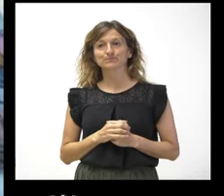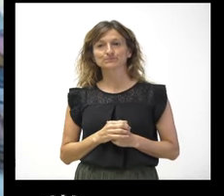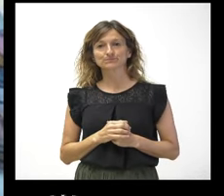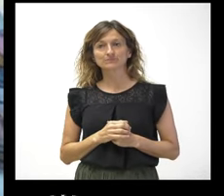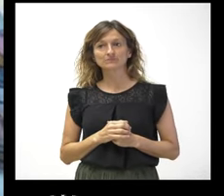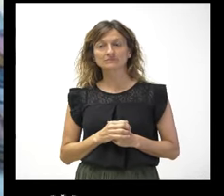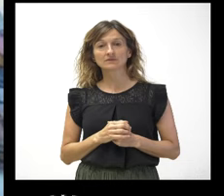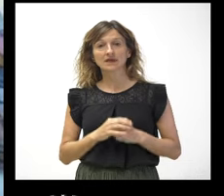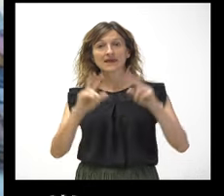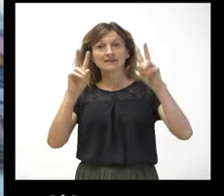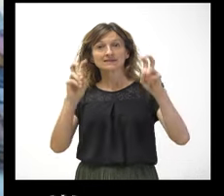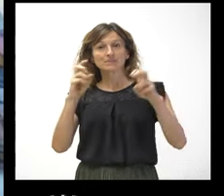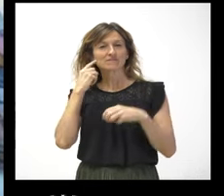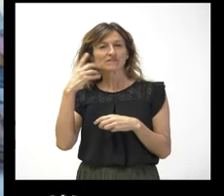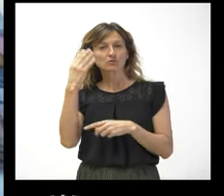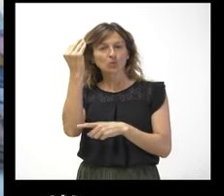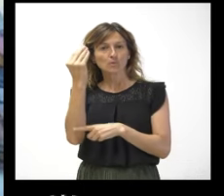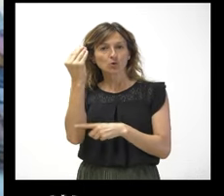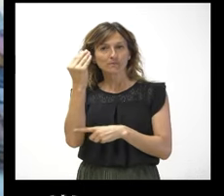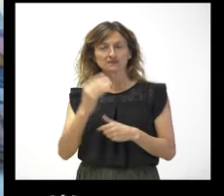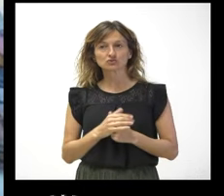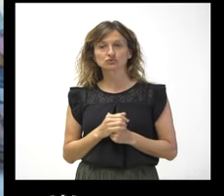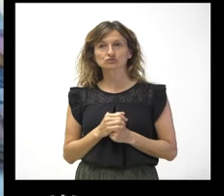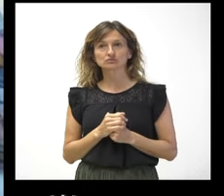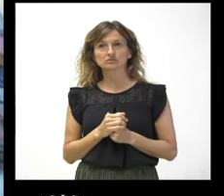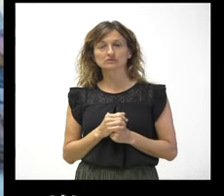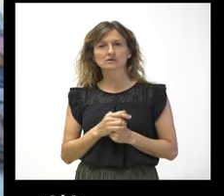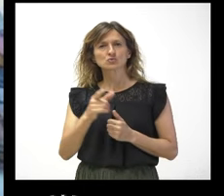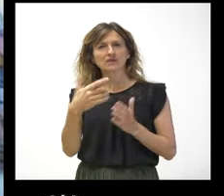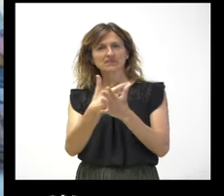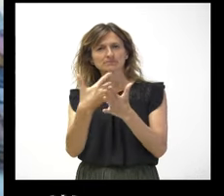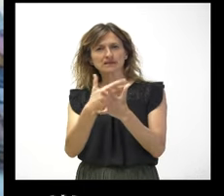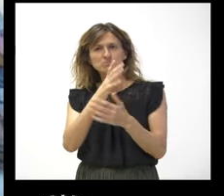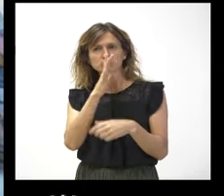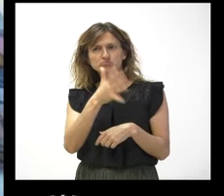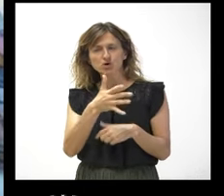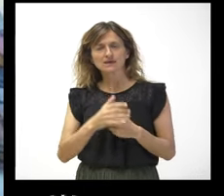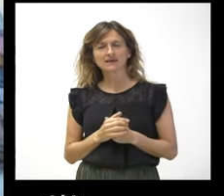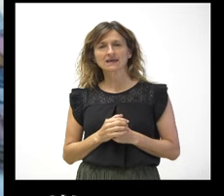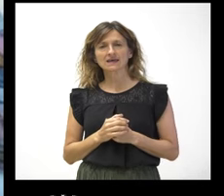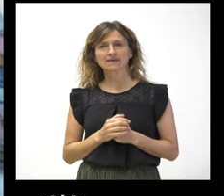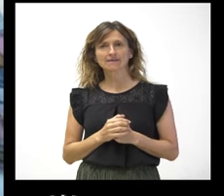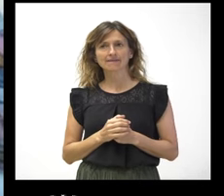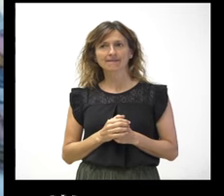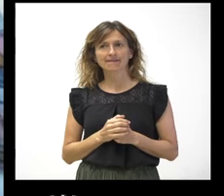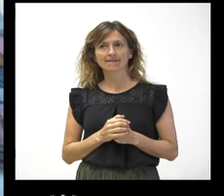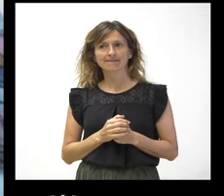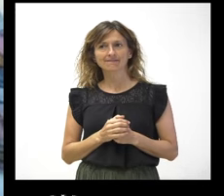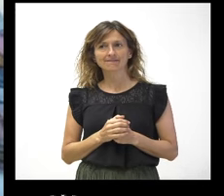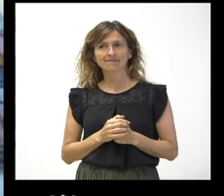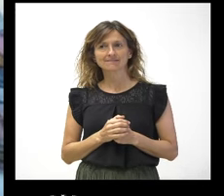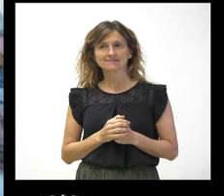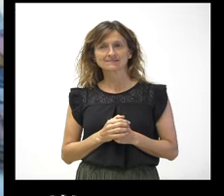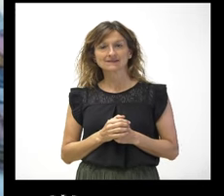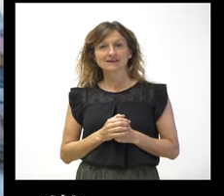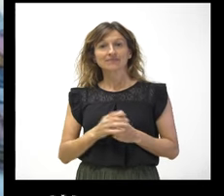tema este de los monumentos famosos si sabe la razón por la cual se firma con to todo todo Dios iba a decir todas las